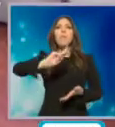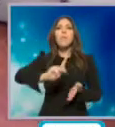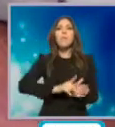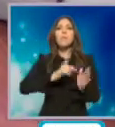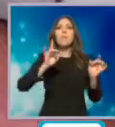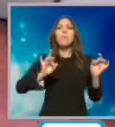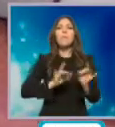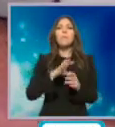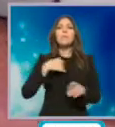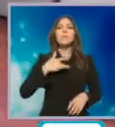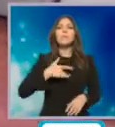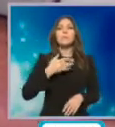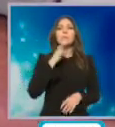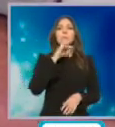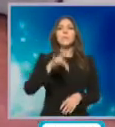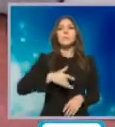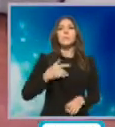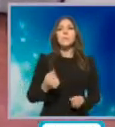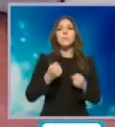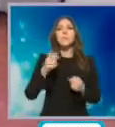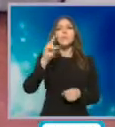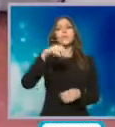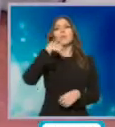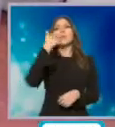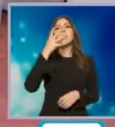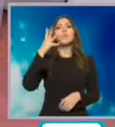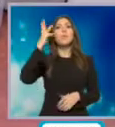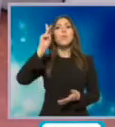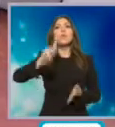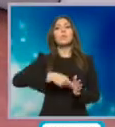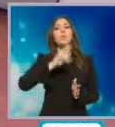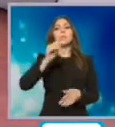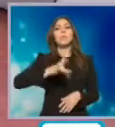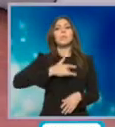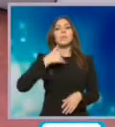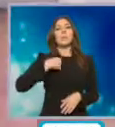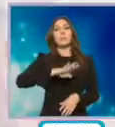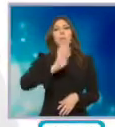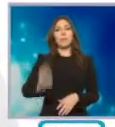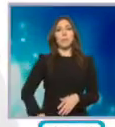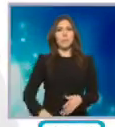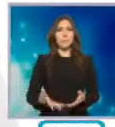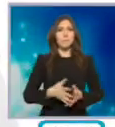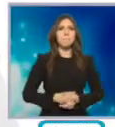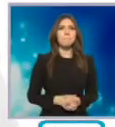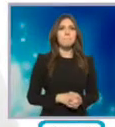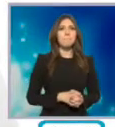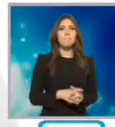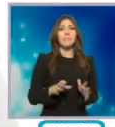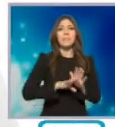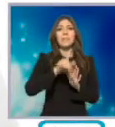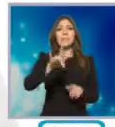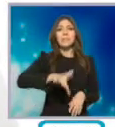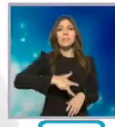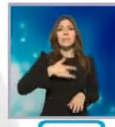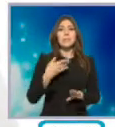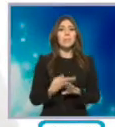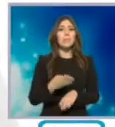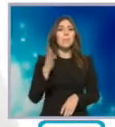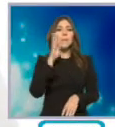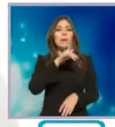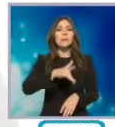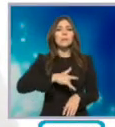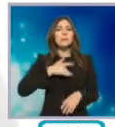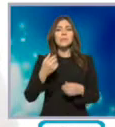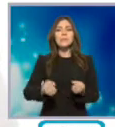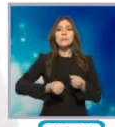entonces no lo quiero vivir nunca más porque sentirse que se está muriendo. O sea, te sientes tan mal que te da miedo precisamente porque es